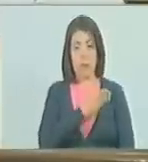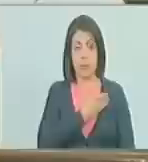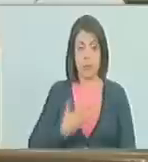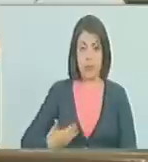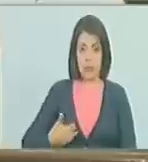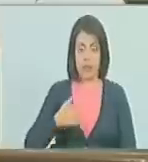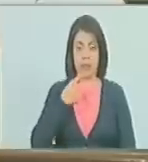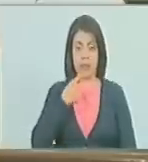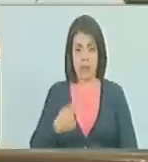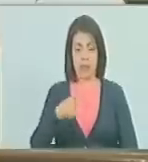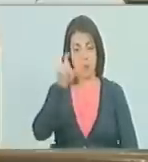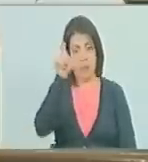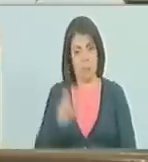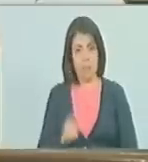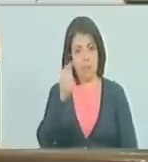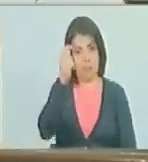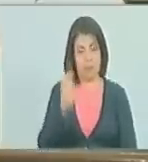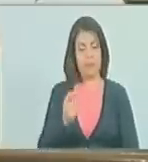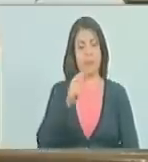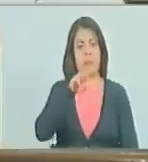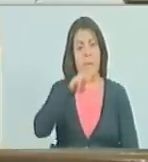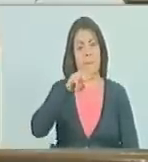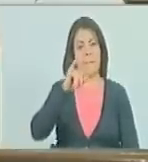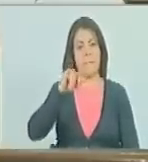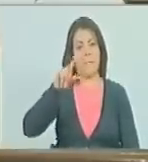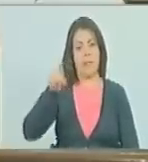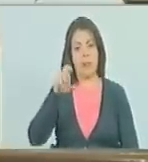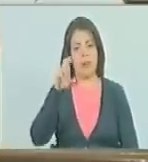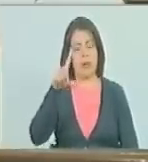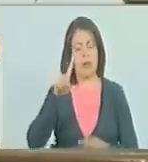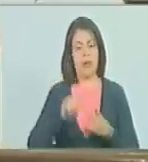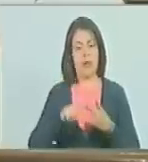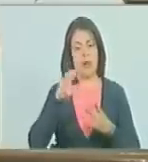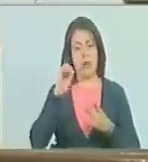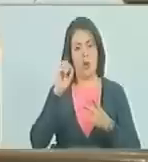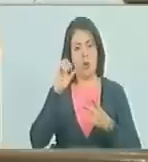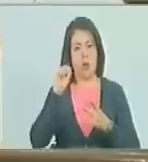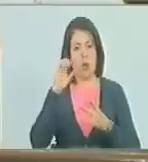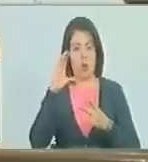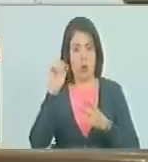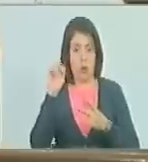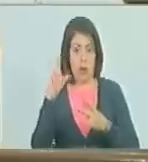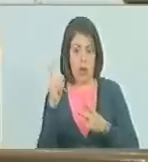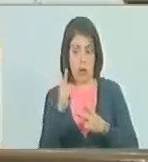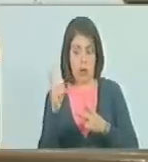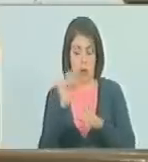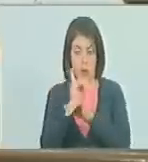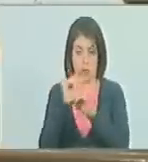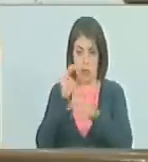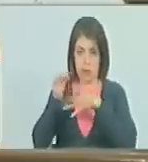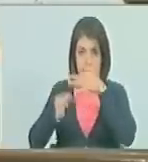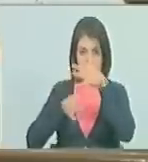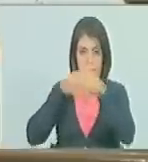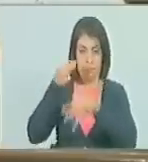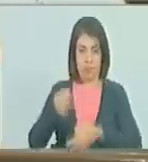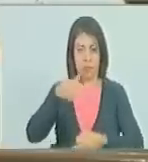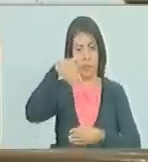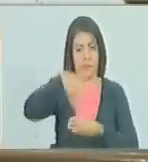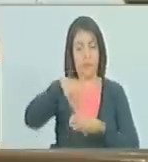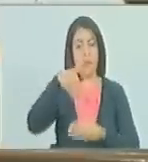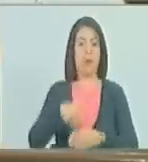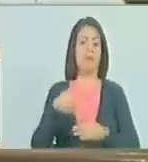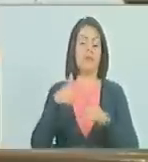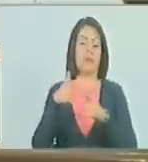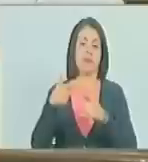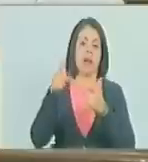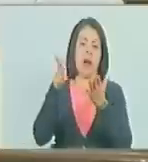presidente otorgó el derecho de palabra a los diputados Miguel Pérez Abac y Óscar Rondero. Finalizadas las intervenciones y sometido a